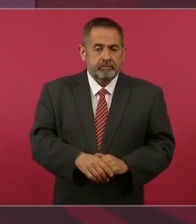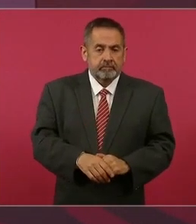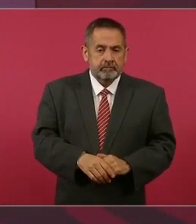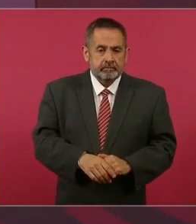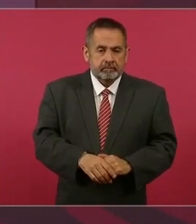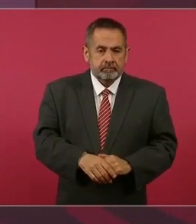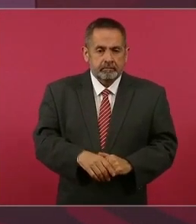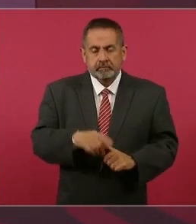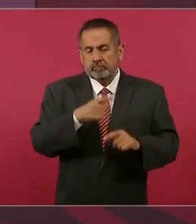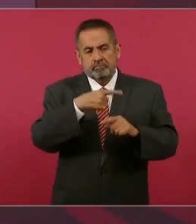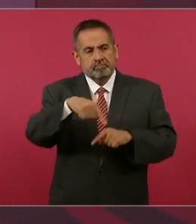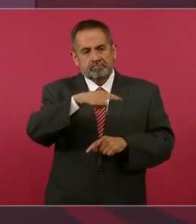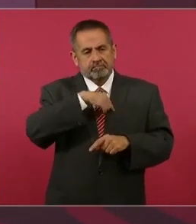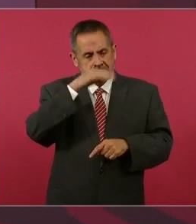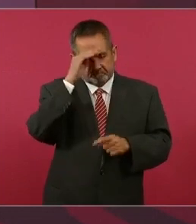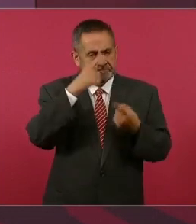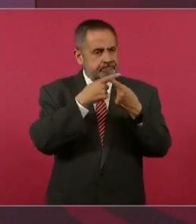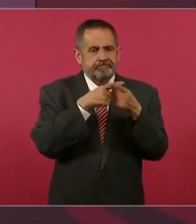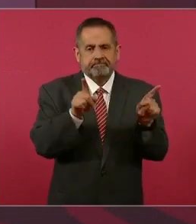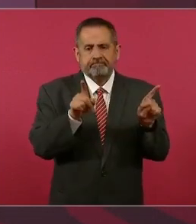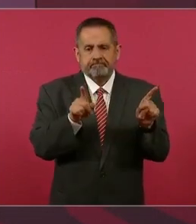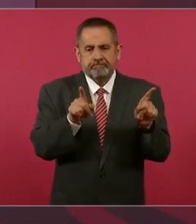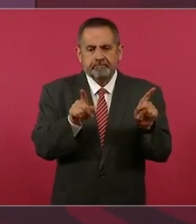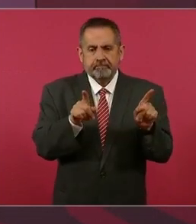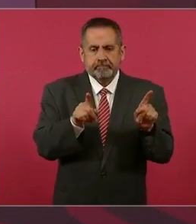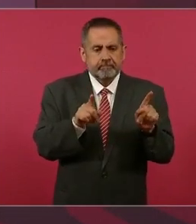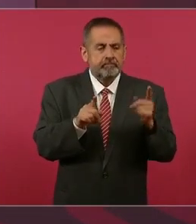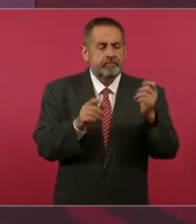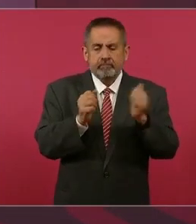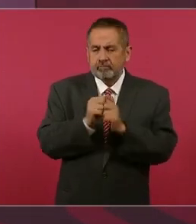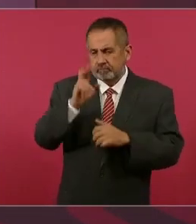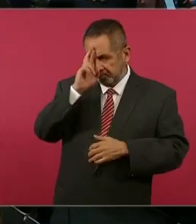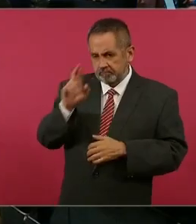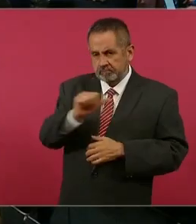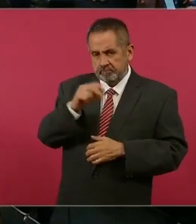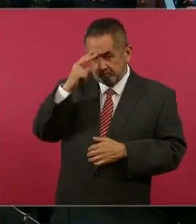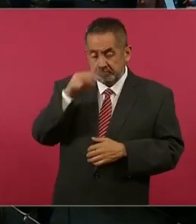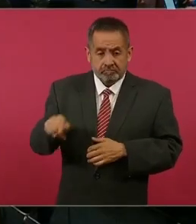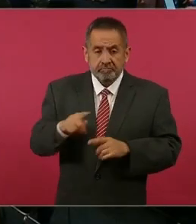ellos tienen una postura completamente distinta y de respeto a México.